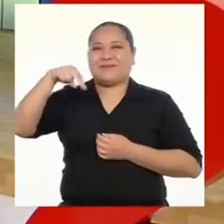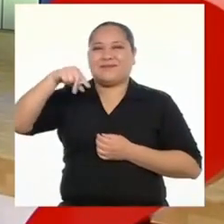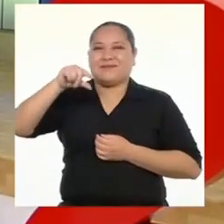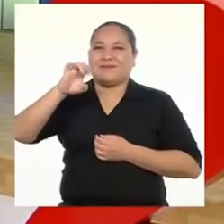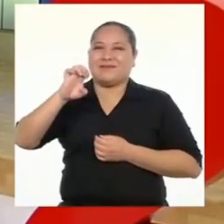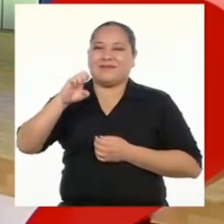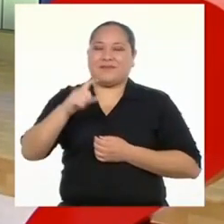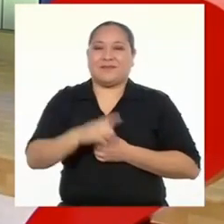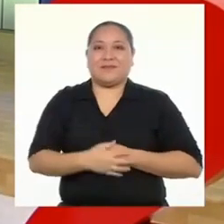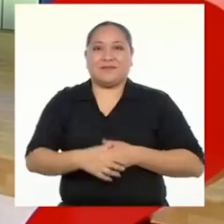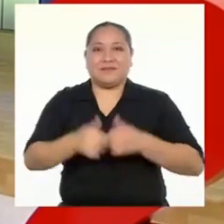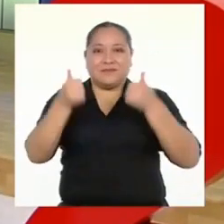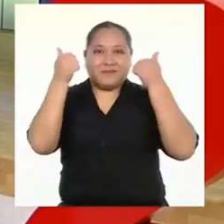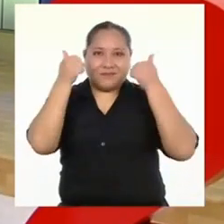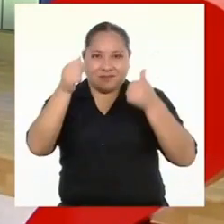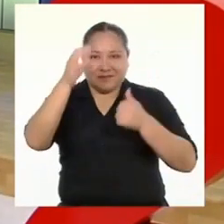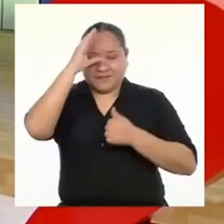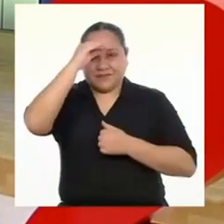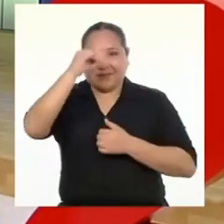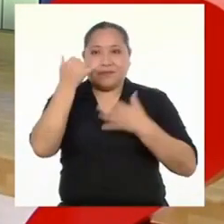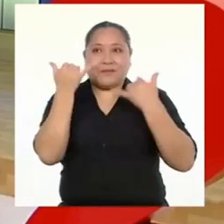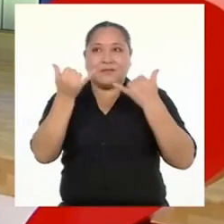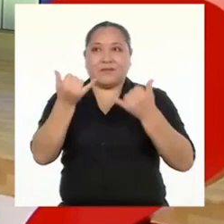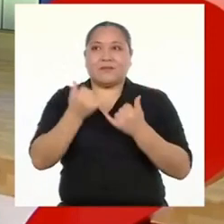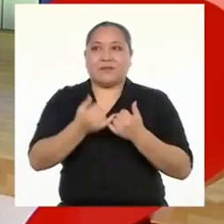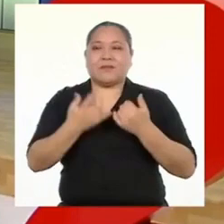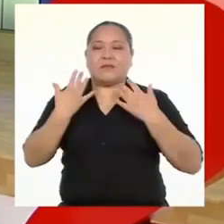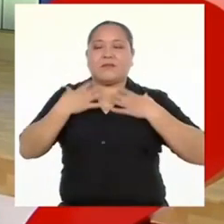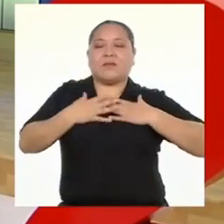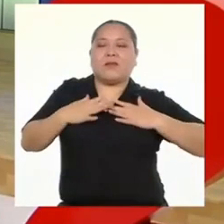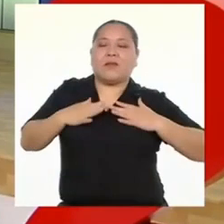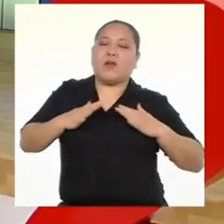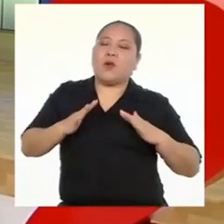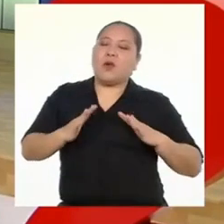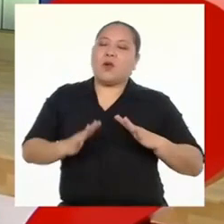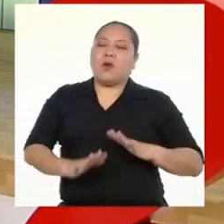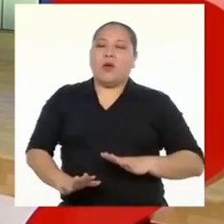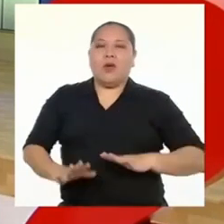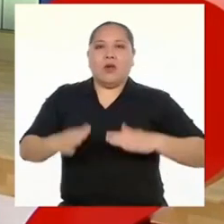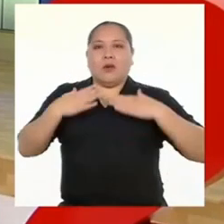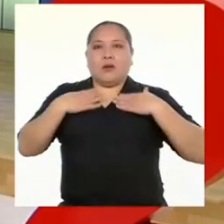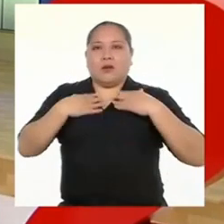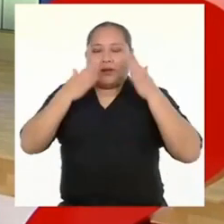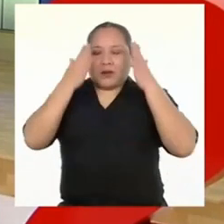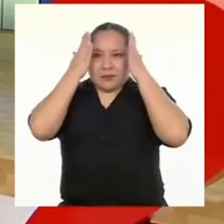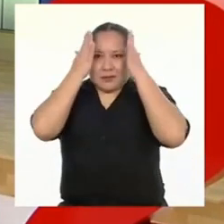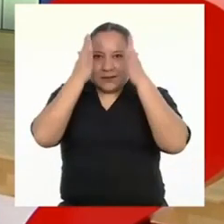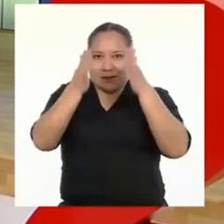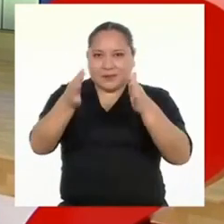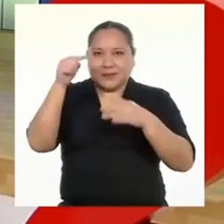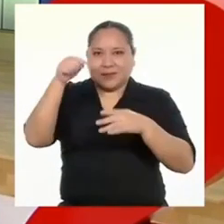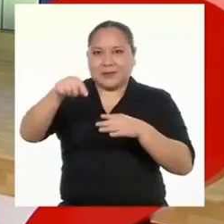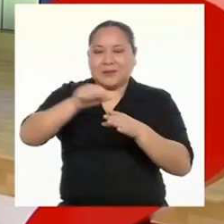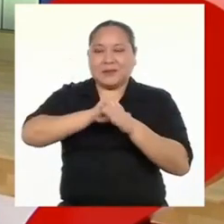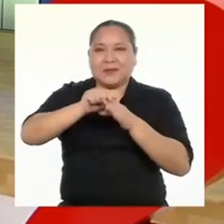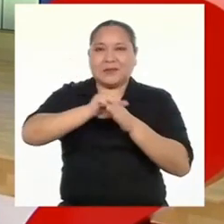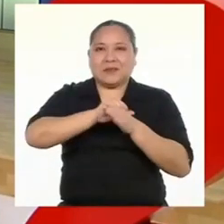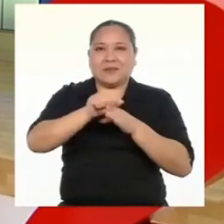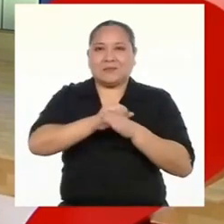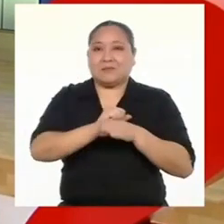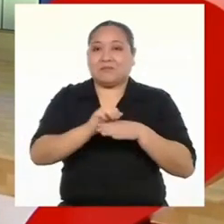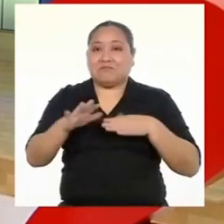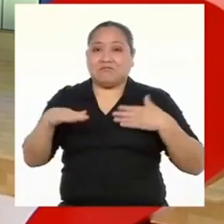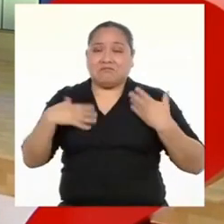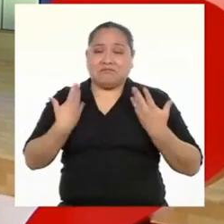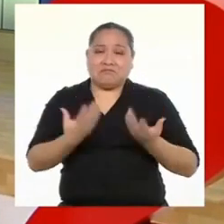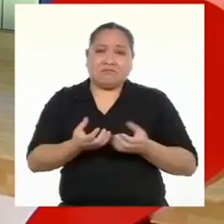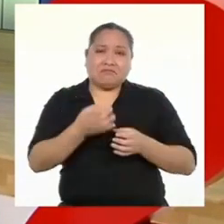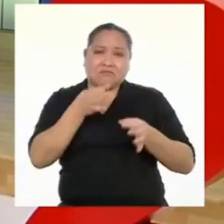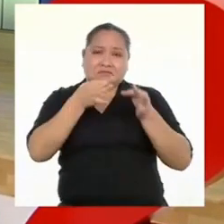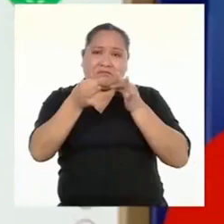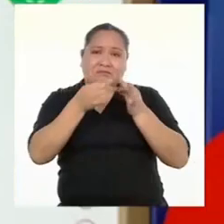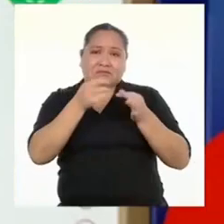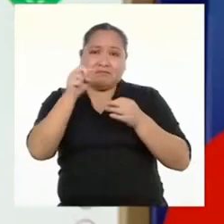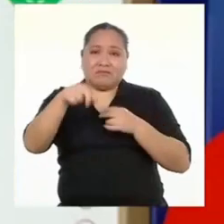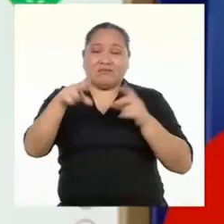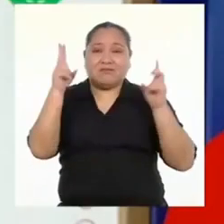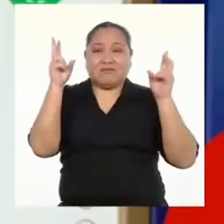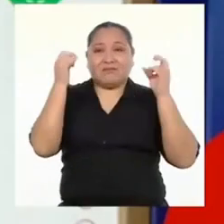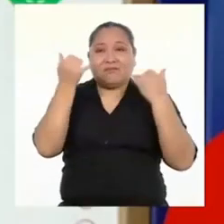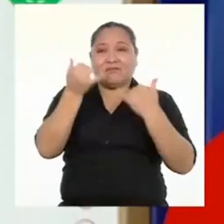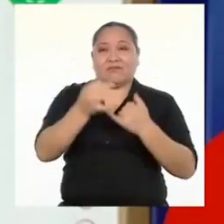Muy bien, chicas y chicos. Ahora que justamente nos hemos relajado, activado y concentrado con esta actividad, podemos hablar del tema de